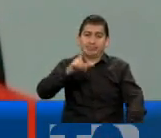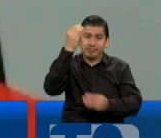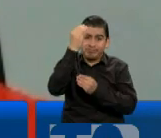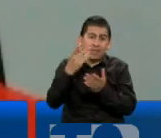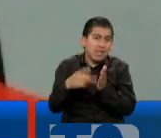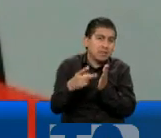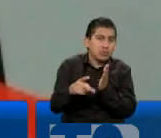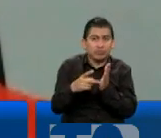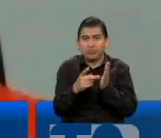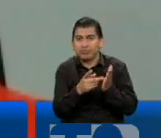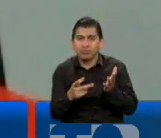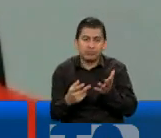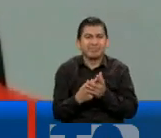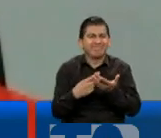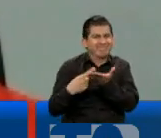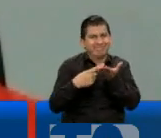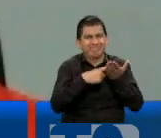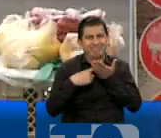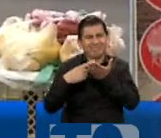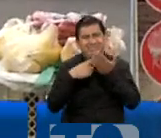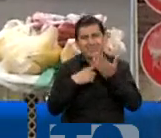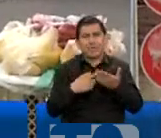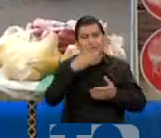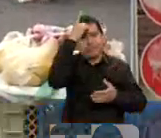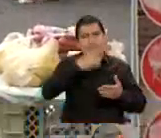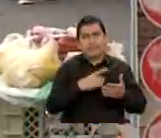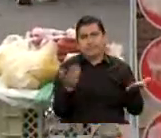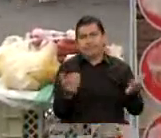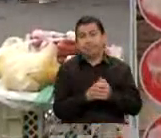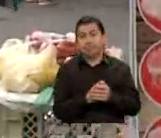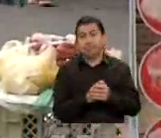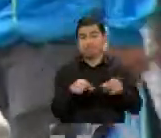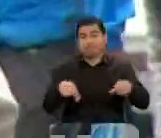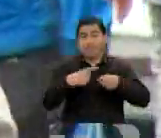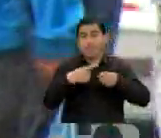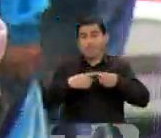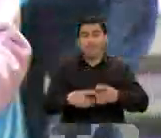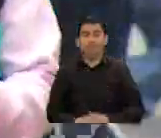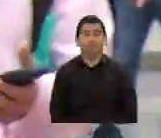organismo colegiado obviamente se tomen las mejores decisiones. En Quito, Freddy Paredes, 24 horas.